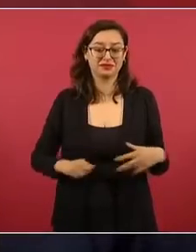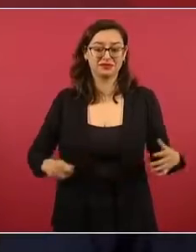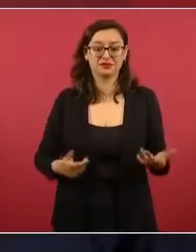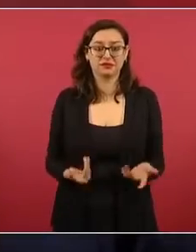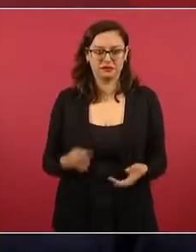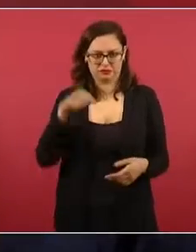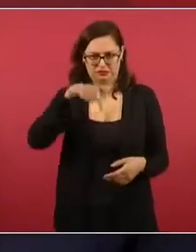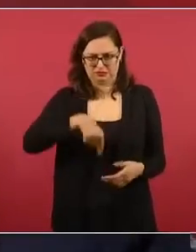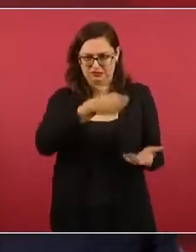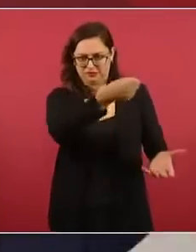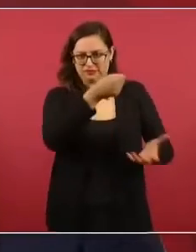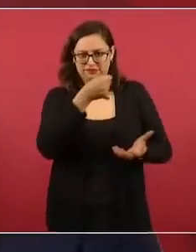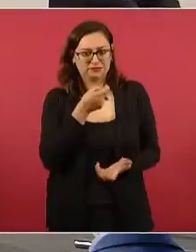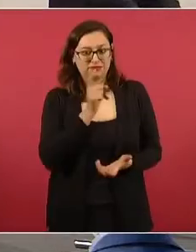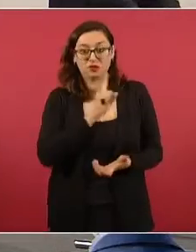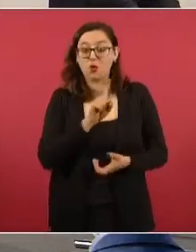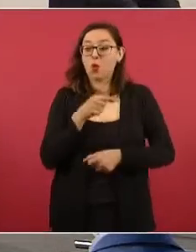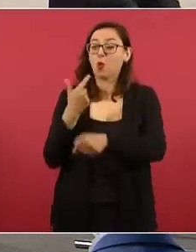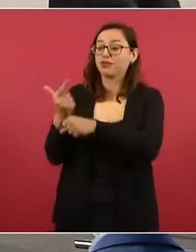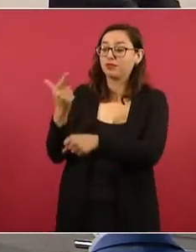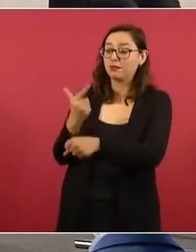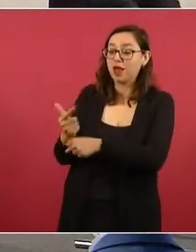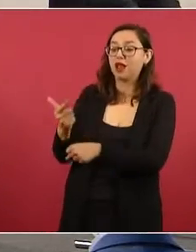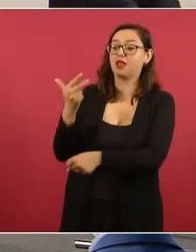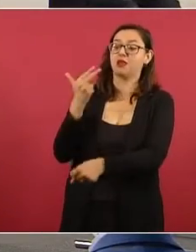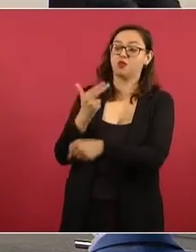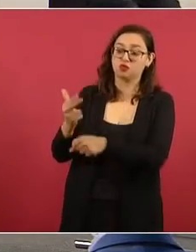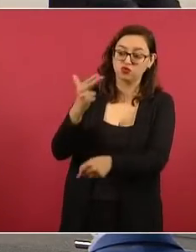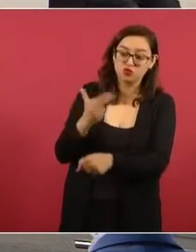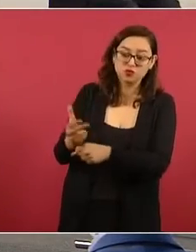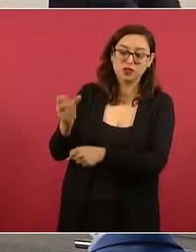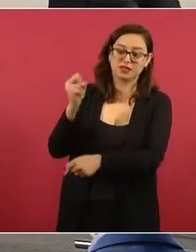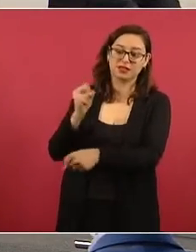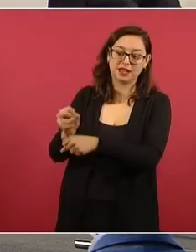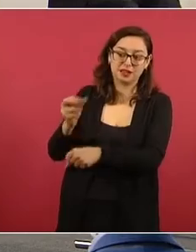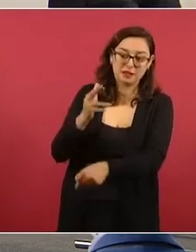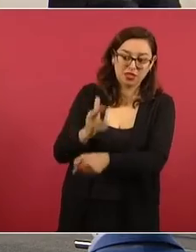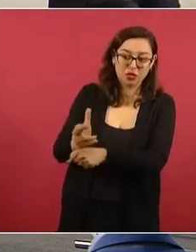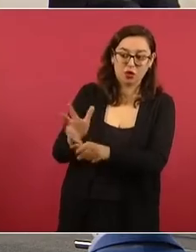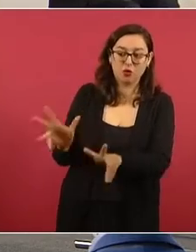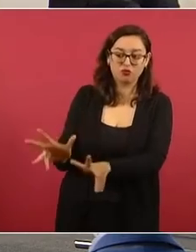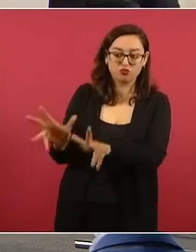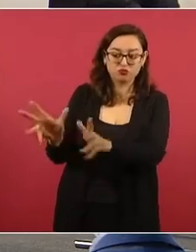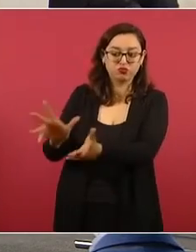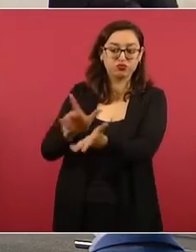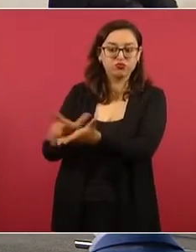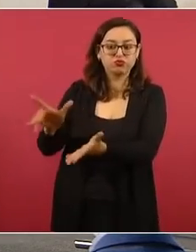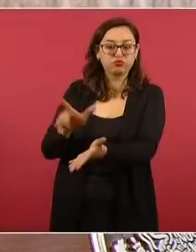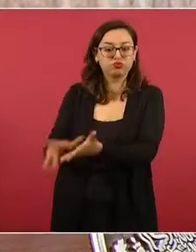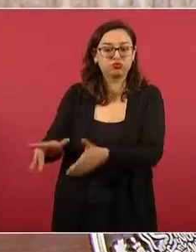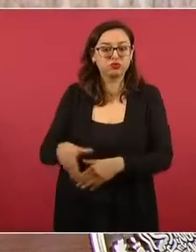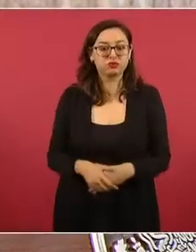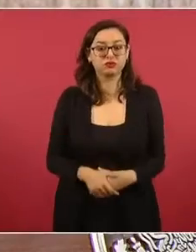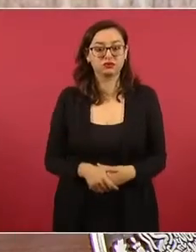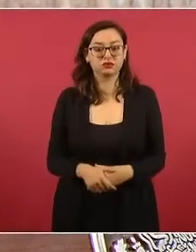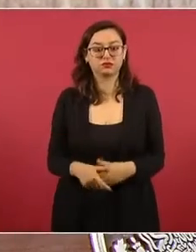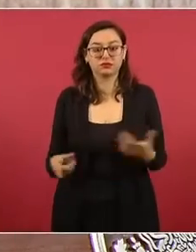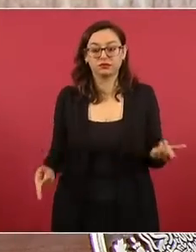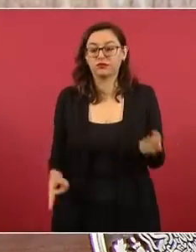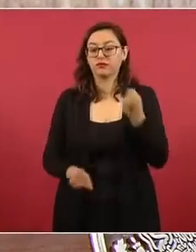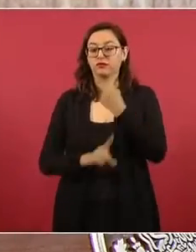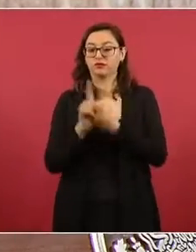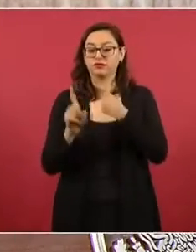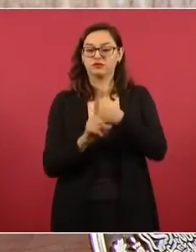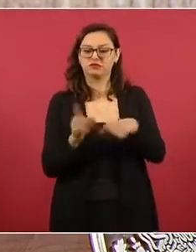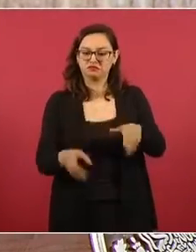Guatemala, de Honduras, de El Salvador. Entonces, no se puede estar pensando en resolver el problema